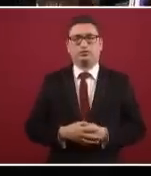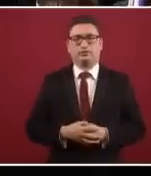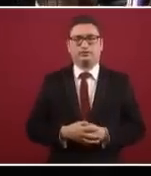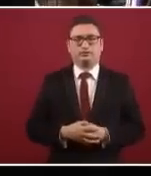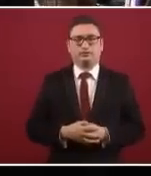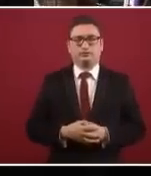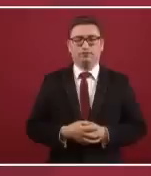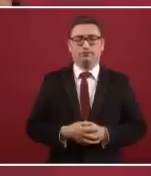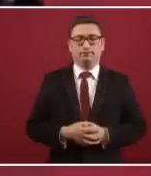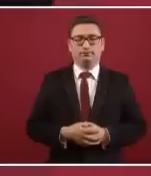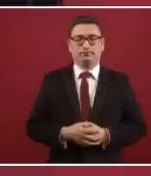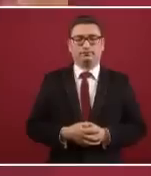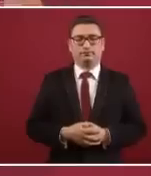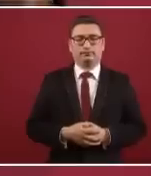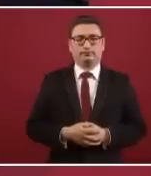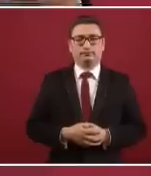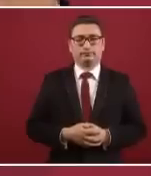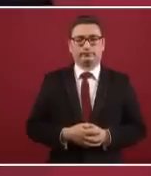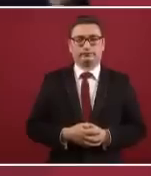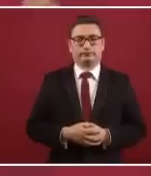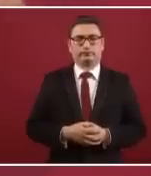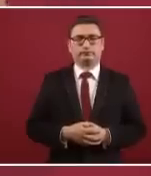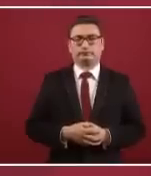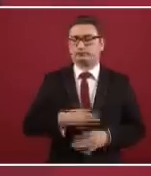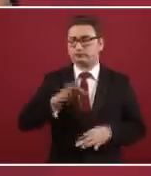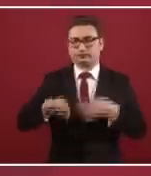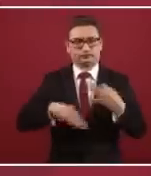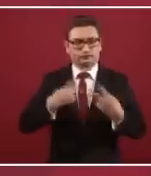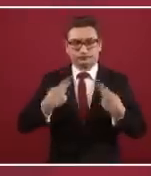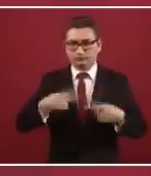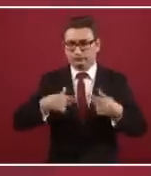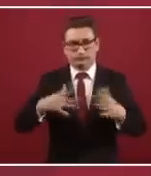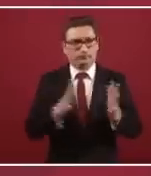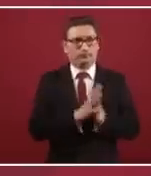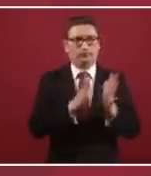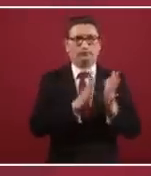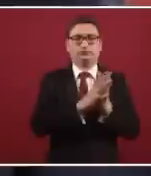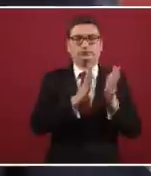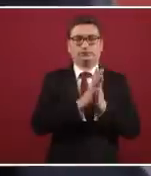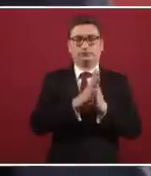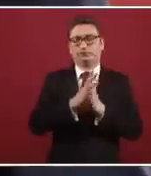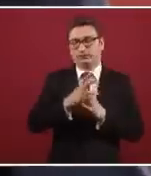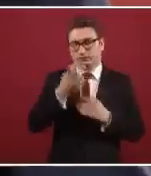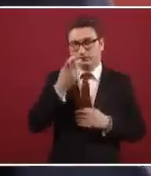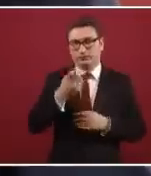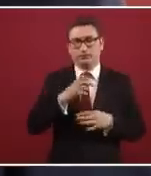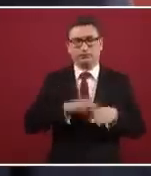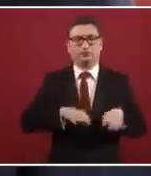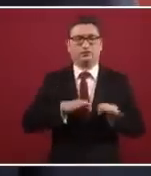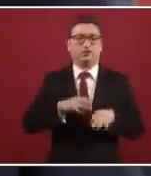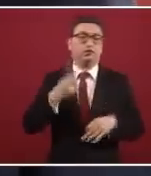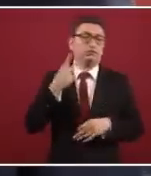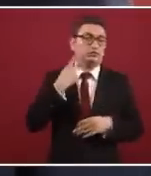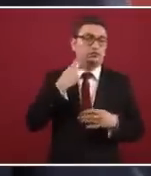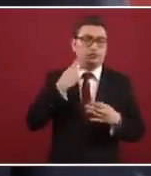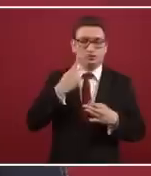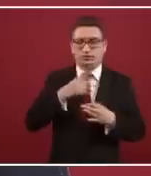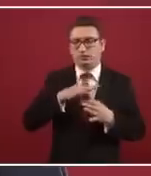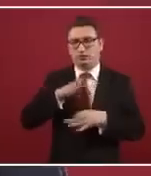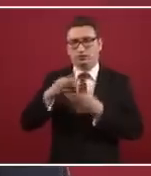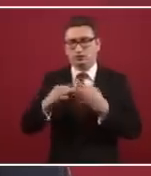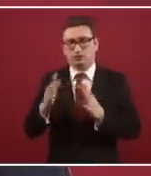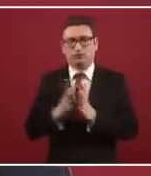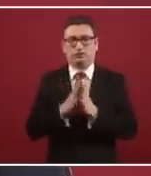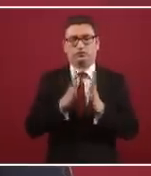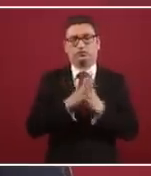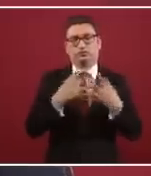el que todos los ciudadanos participemos. La política es asunto de todos, no es asunto de los